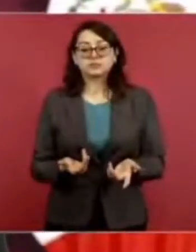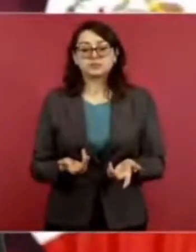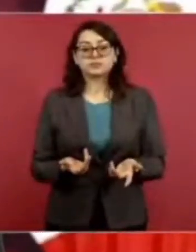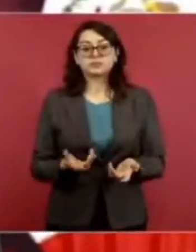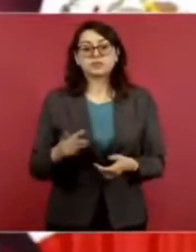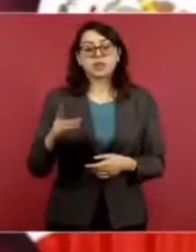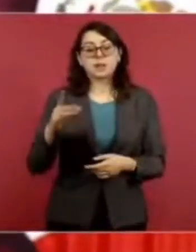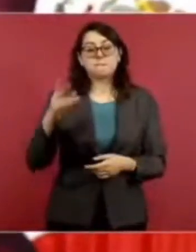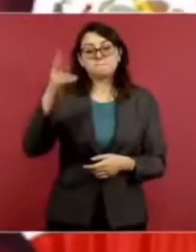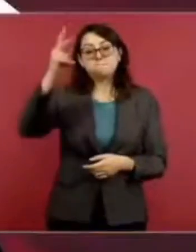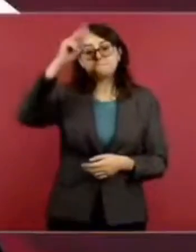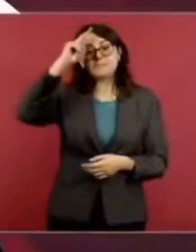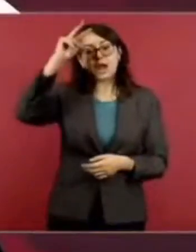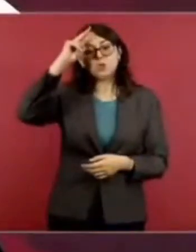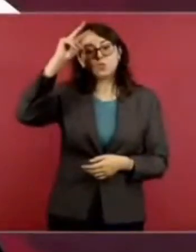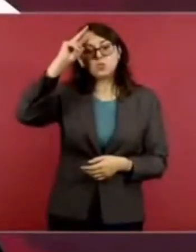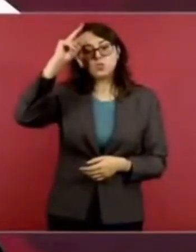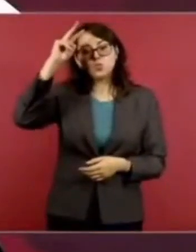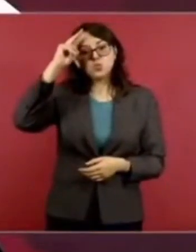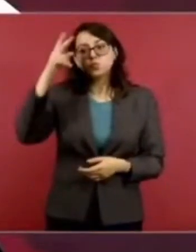Perú,